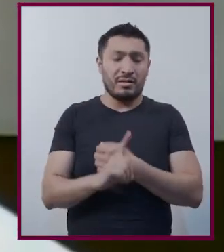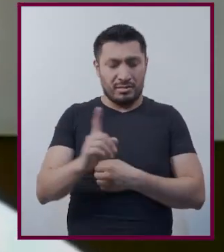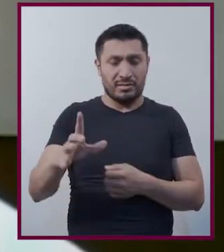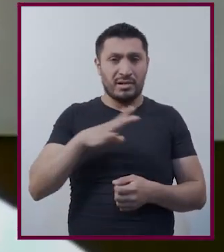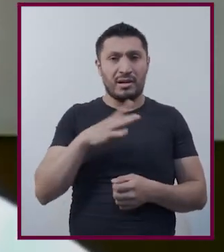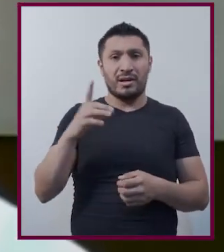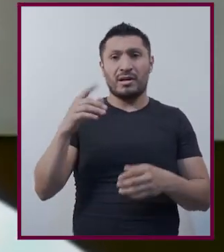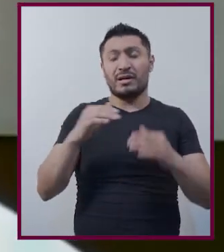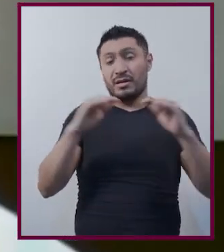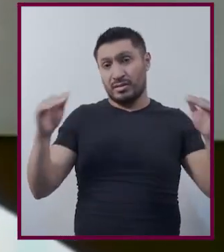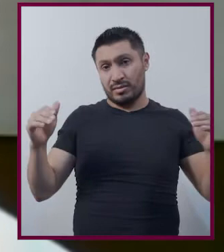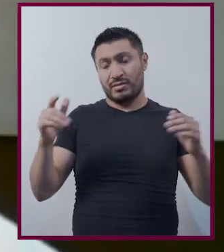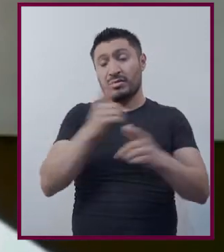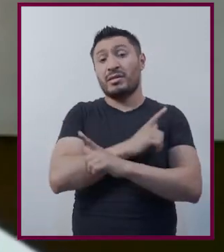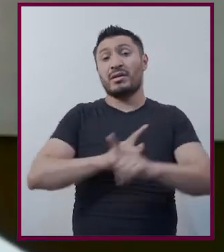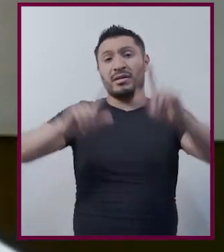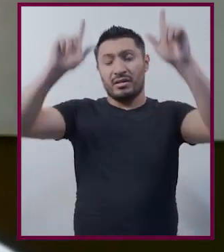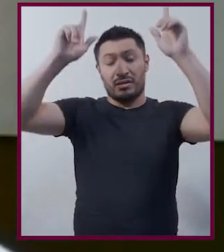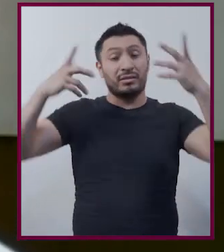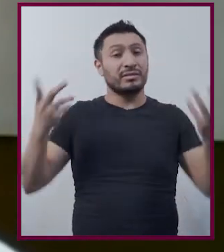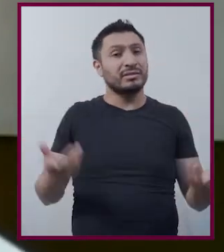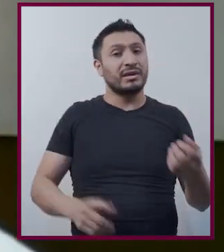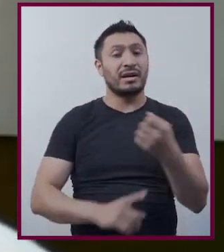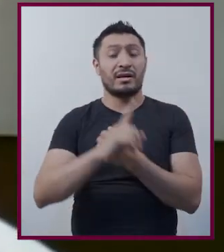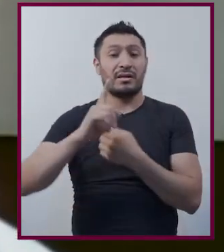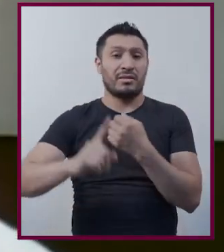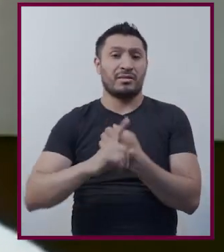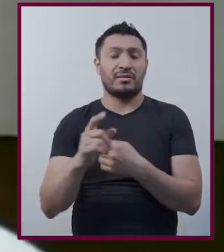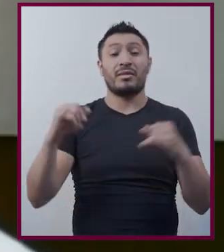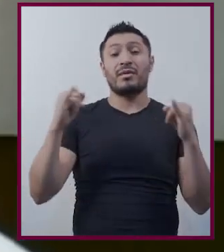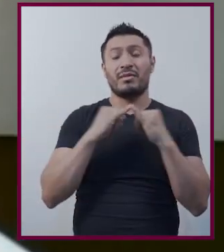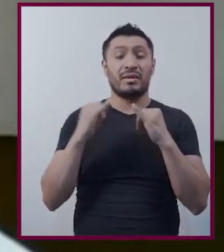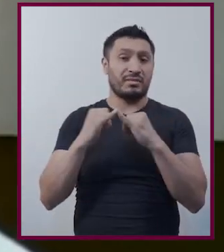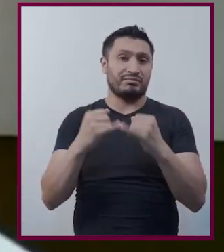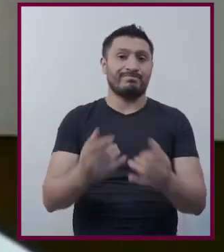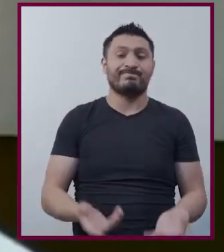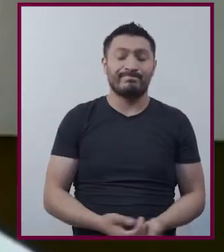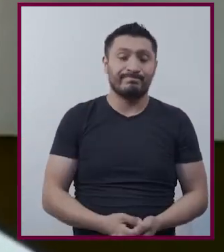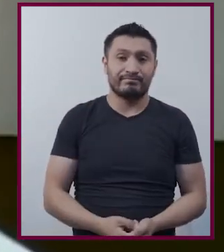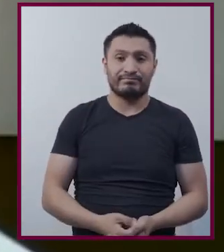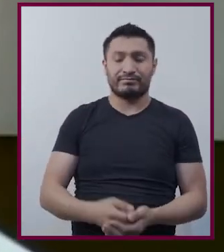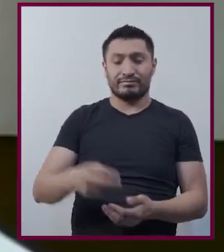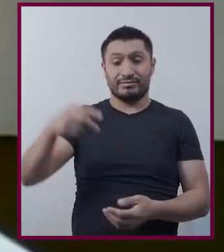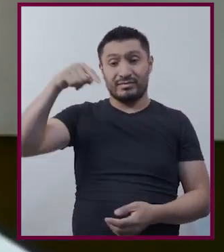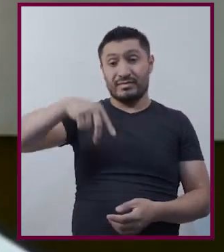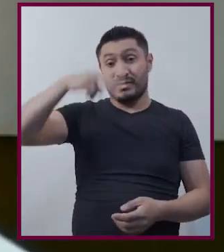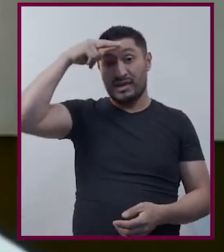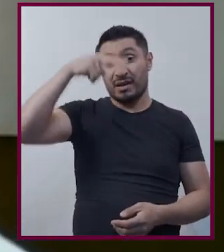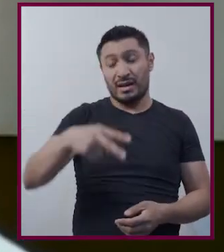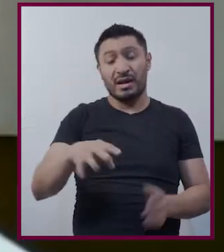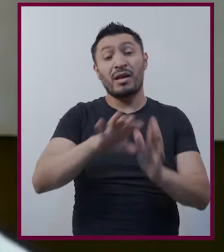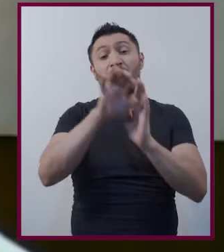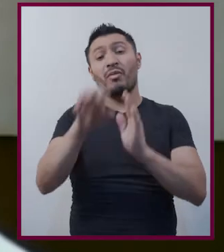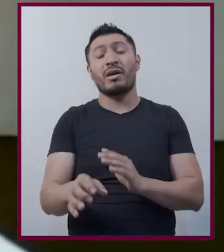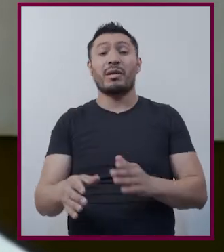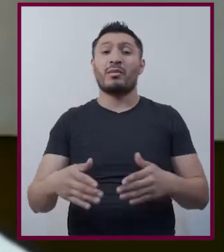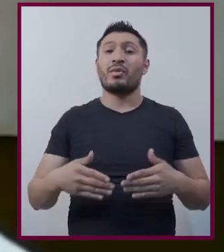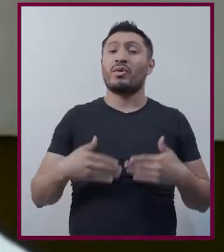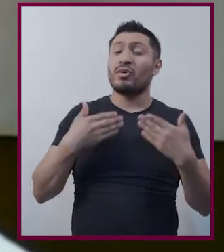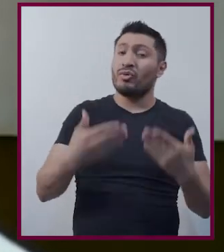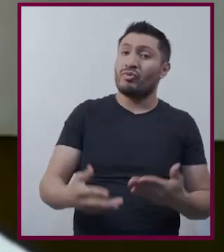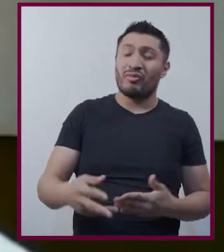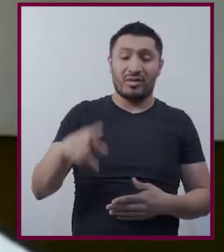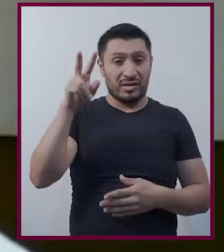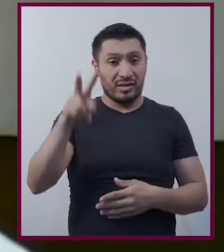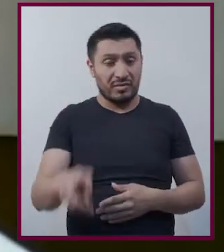enfrenta la democracia liberal en la actualidad es la crisis de las instituciones. Cuando miramos en México, por ejemplo, la credibilidad de las